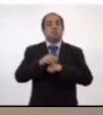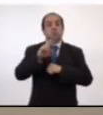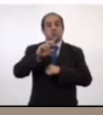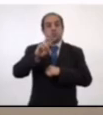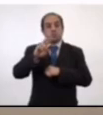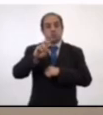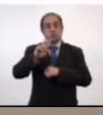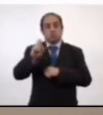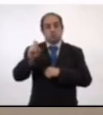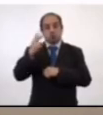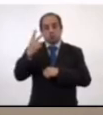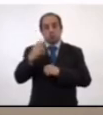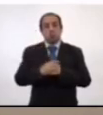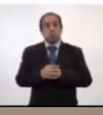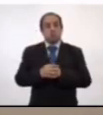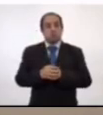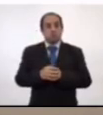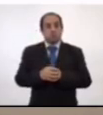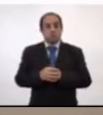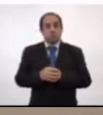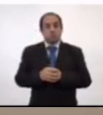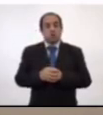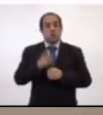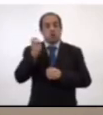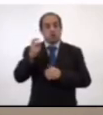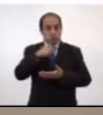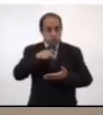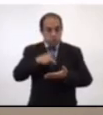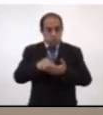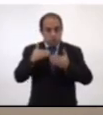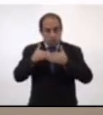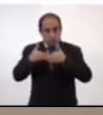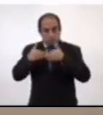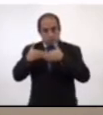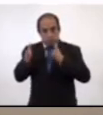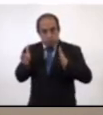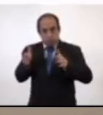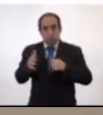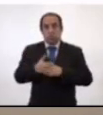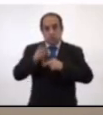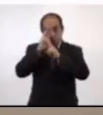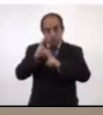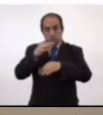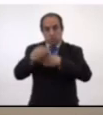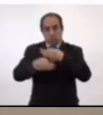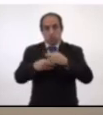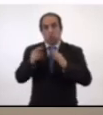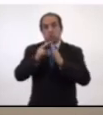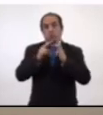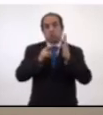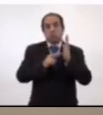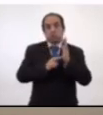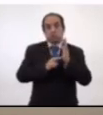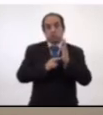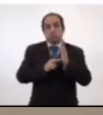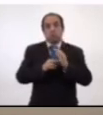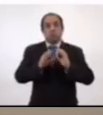lugar abierto y que respeta todas las medidas sanitarias asociadas al virus